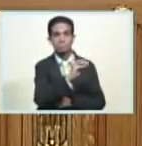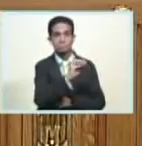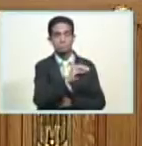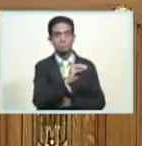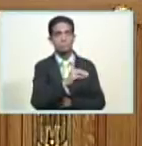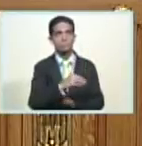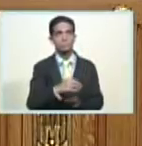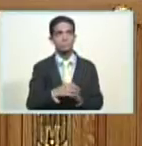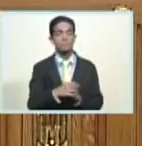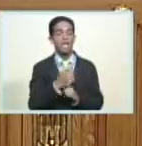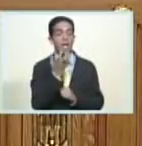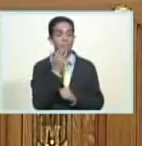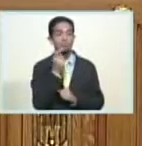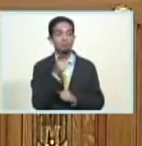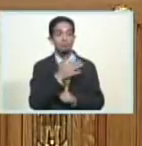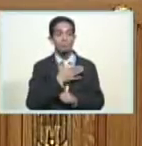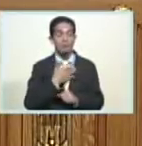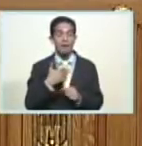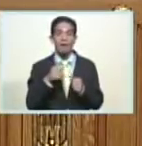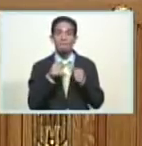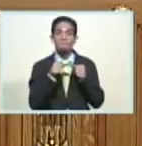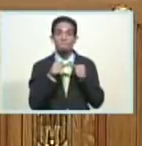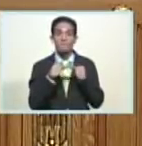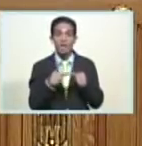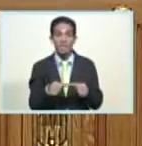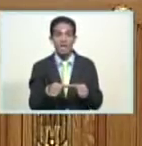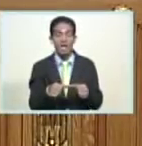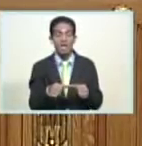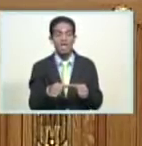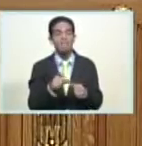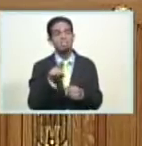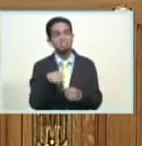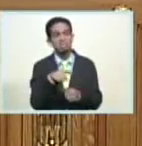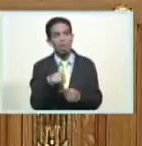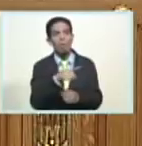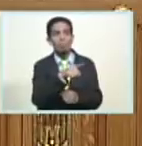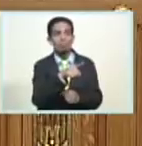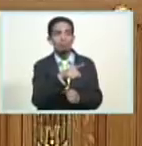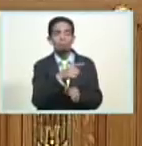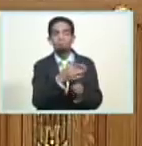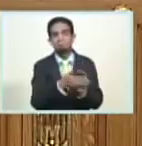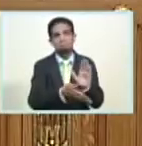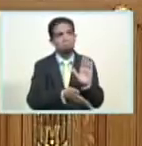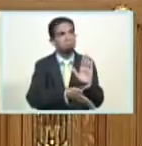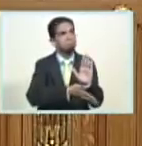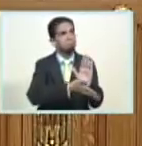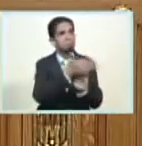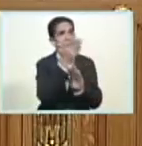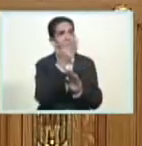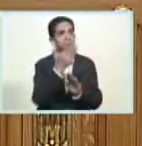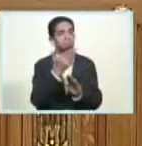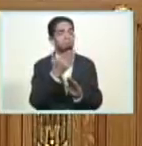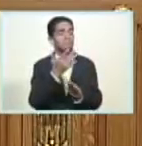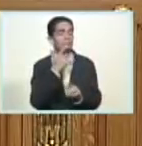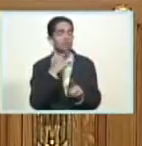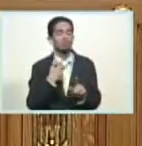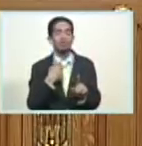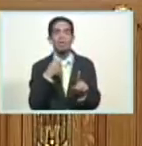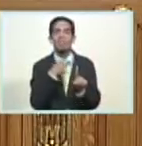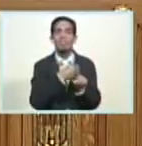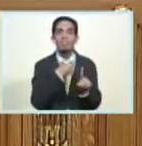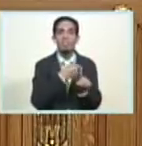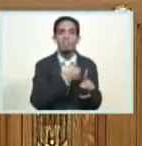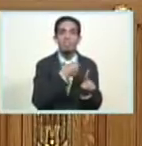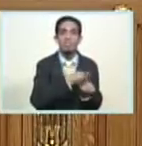bueno, si tú quieres quedarte en el monte, que te piquen los mosquitos para el resto de tu vida, quédate ahí, pero por mí yo no te persigo más, tú eres